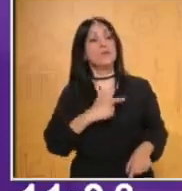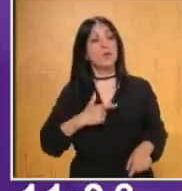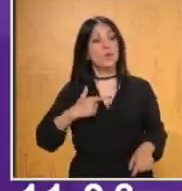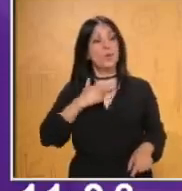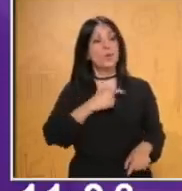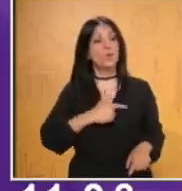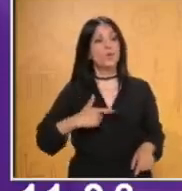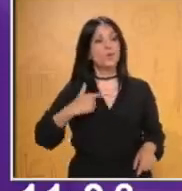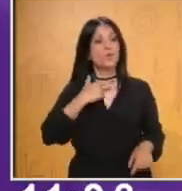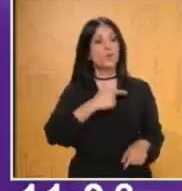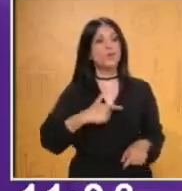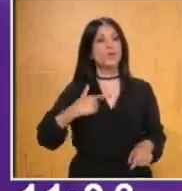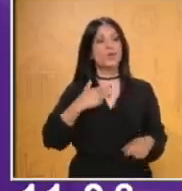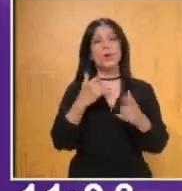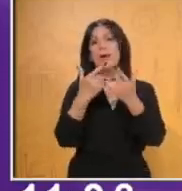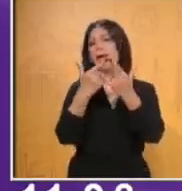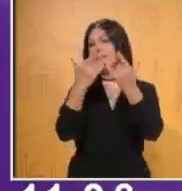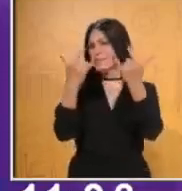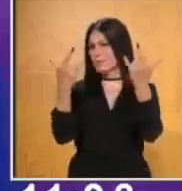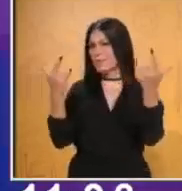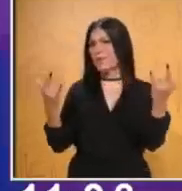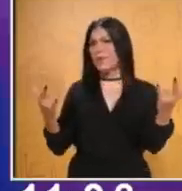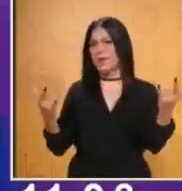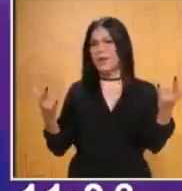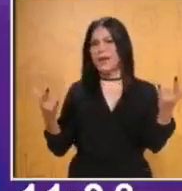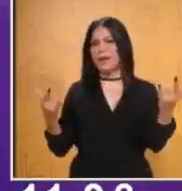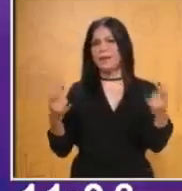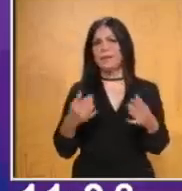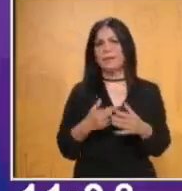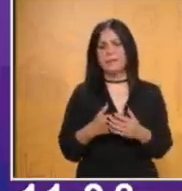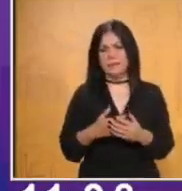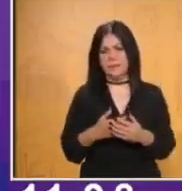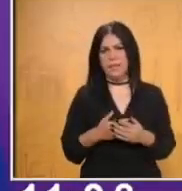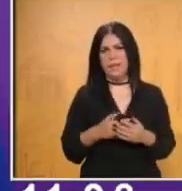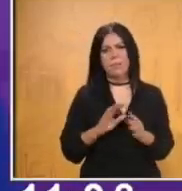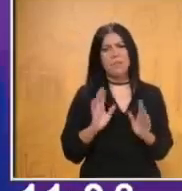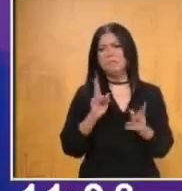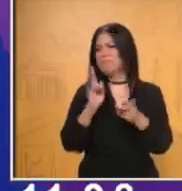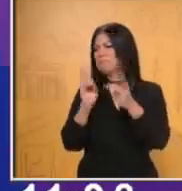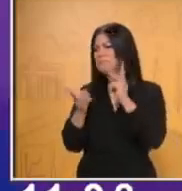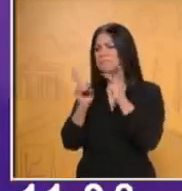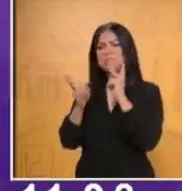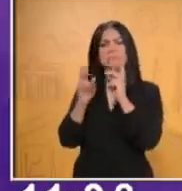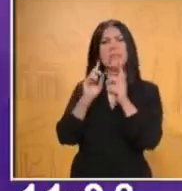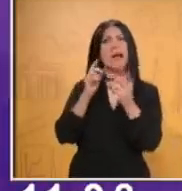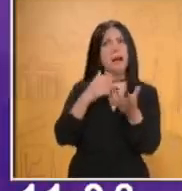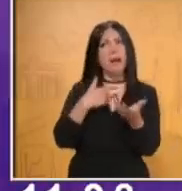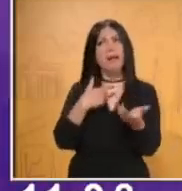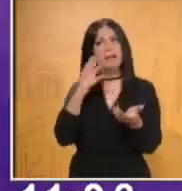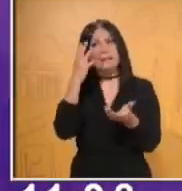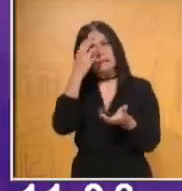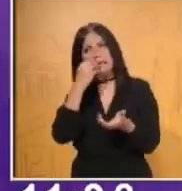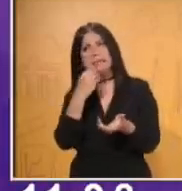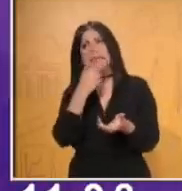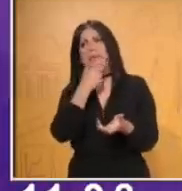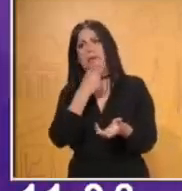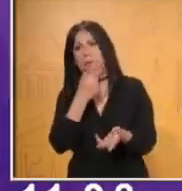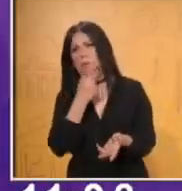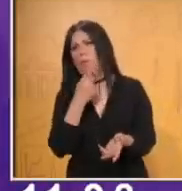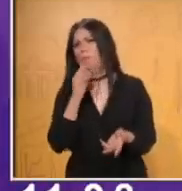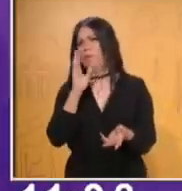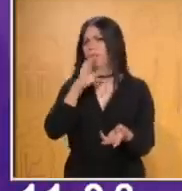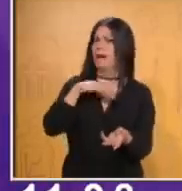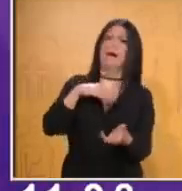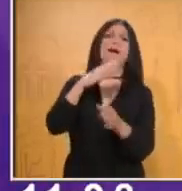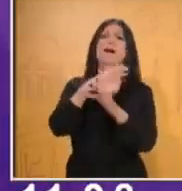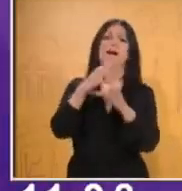hagan una actividad muy sencillita. No es necesario que la anexen en su carpeta de experiencias. Simplemente ustedes escojan un párrafo de lo